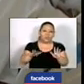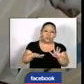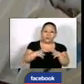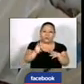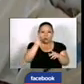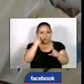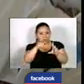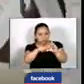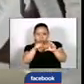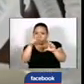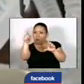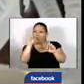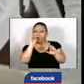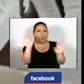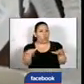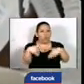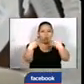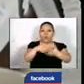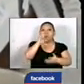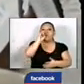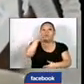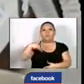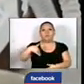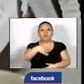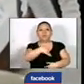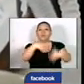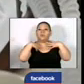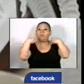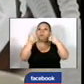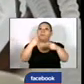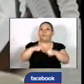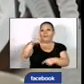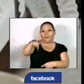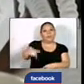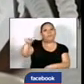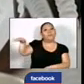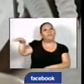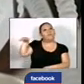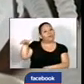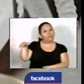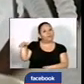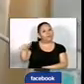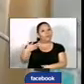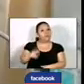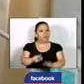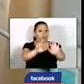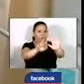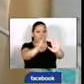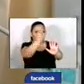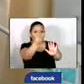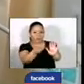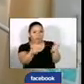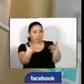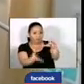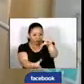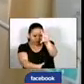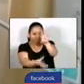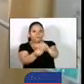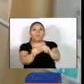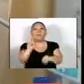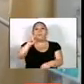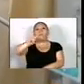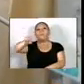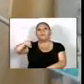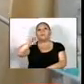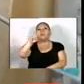un repunte según las autoridades, solo en lo que va del mes de marzo, es decir, en ocho días, ya suman 1.200